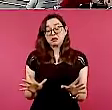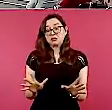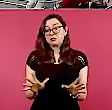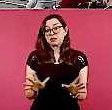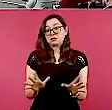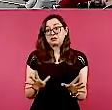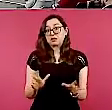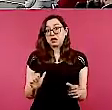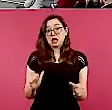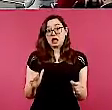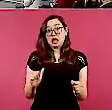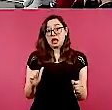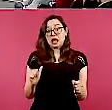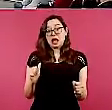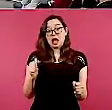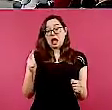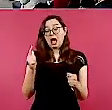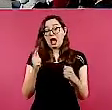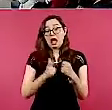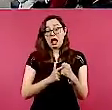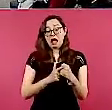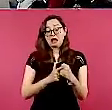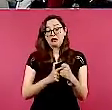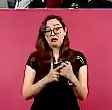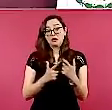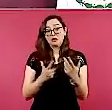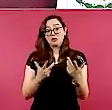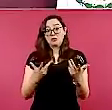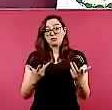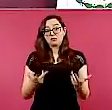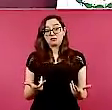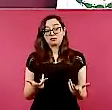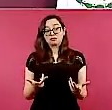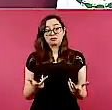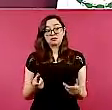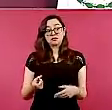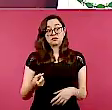extrema que sería el equivalente a un golpe de estado